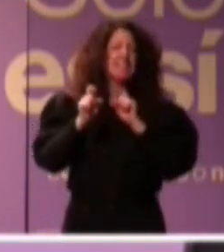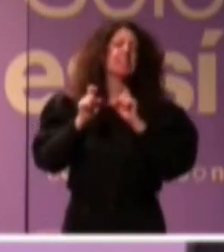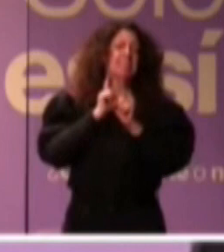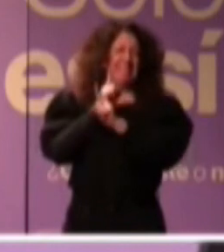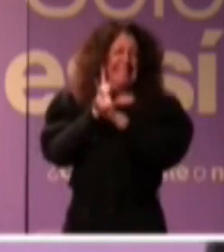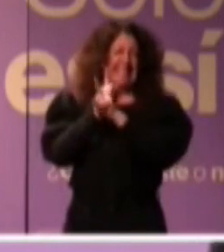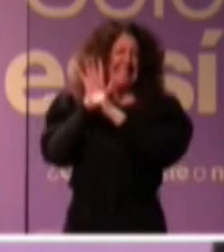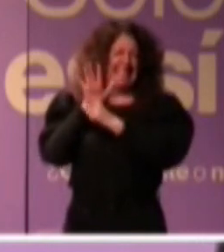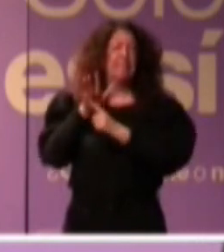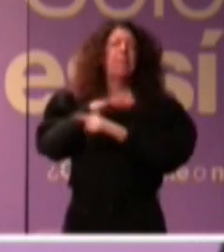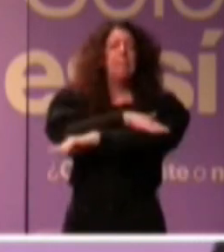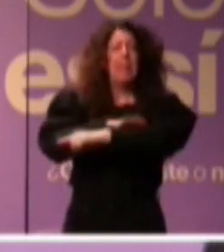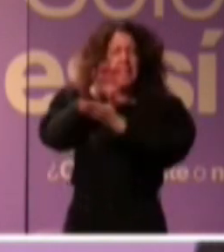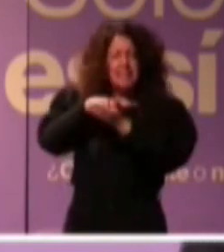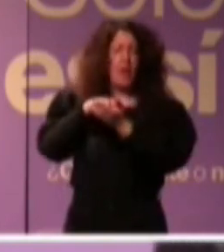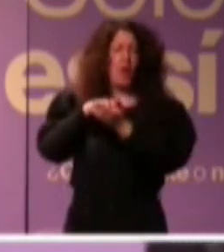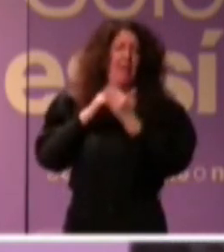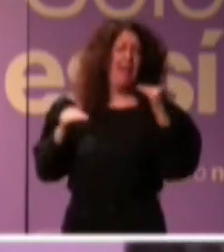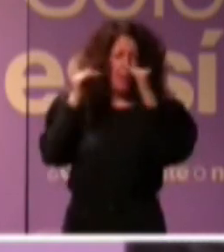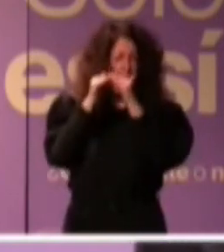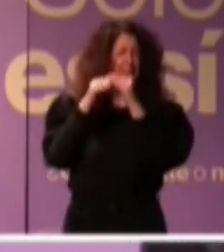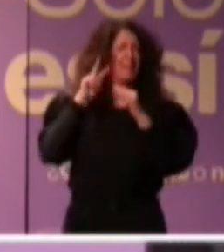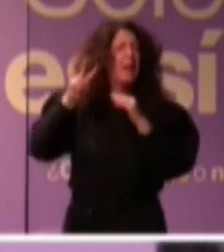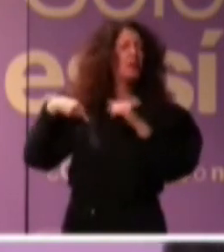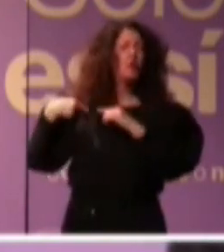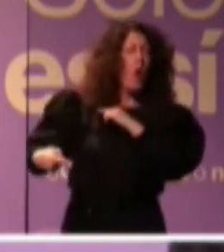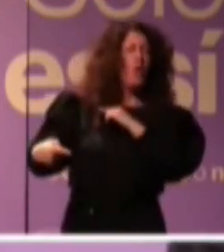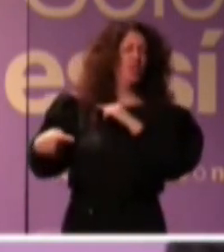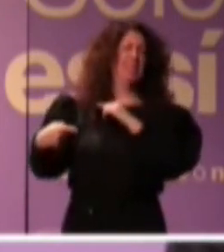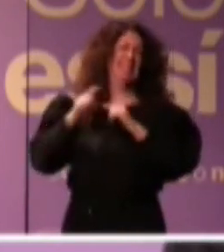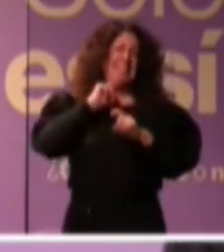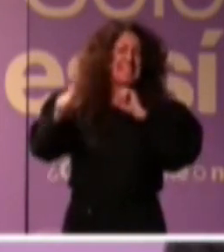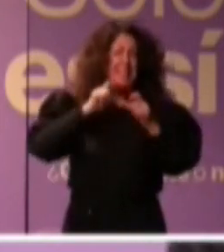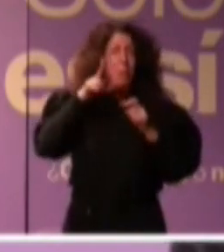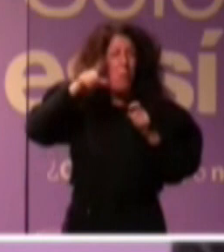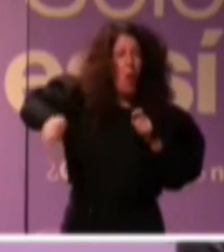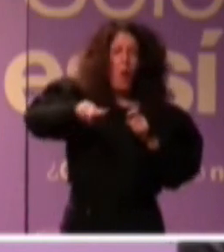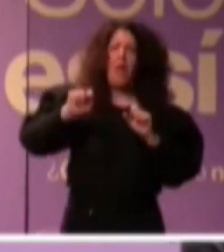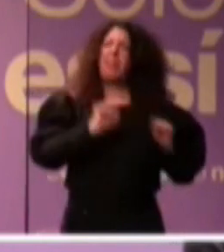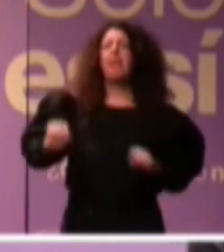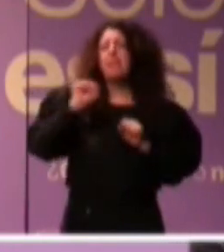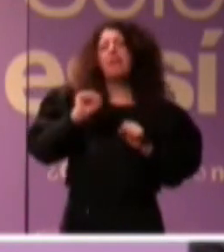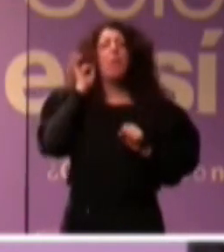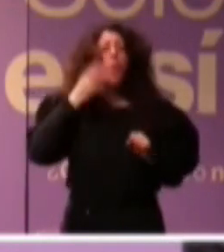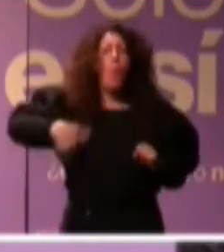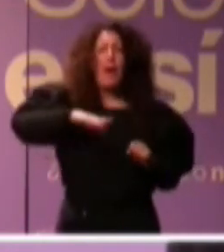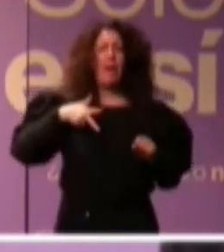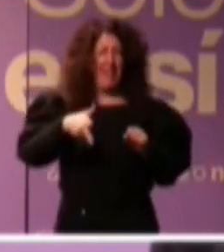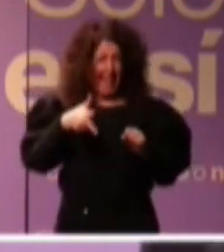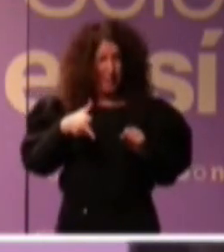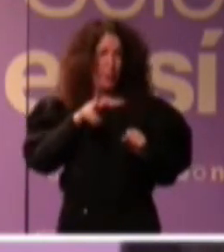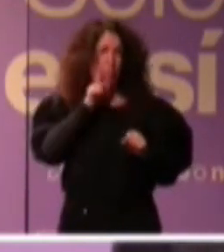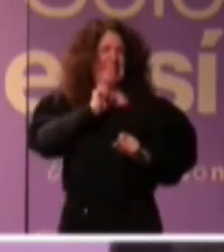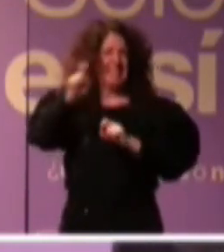de igualdad Día tras día porque están defendiendo los derechos de todas las mujeres defendiendo